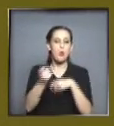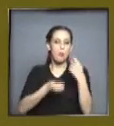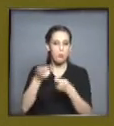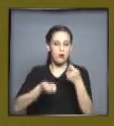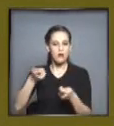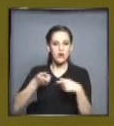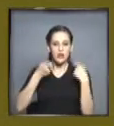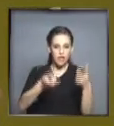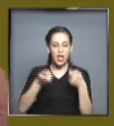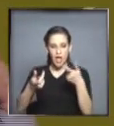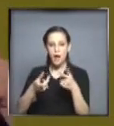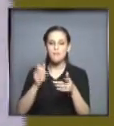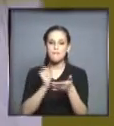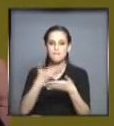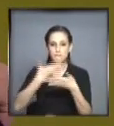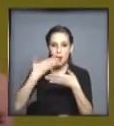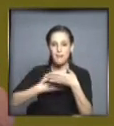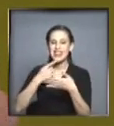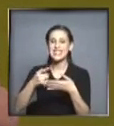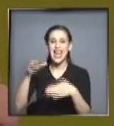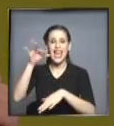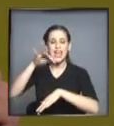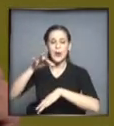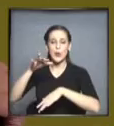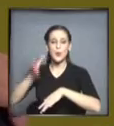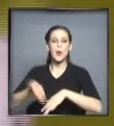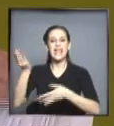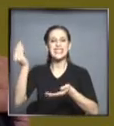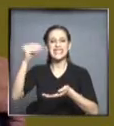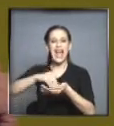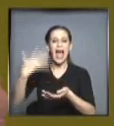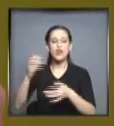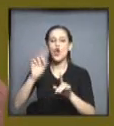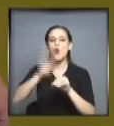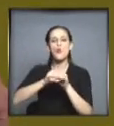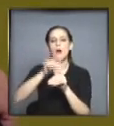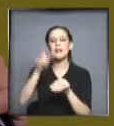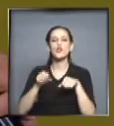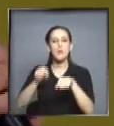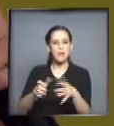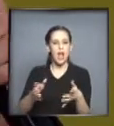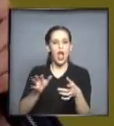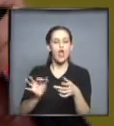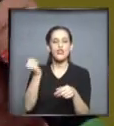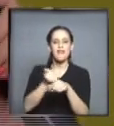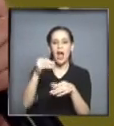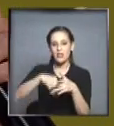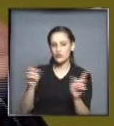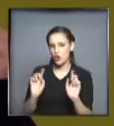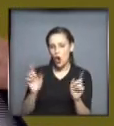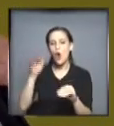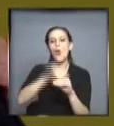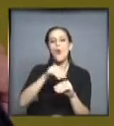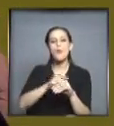entregando estos volantes, que dice que la inflación no es culpa de los comerciantes, la inflación no es culpa de supermercadistas, la inflación es